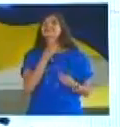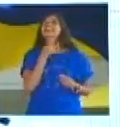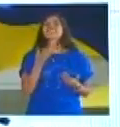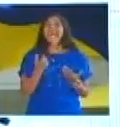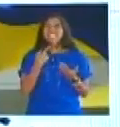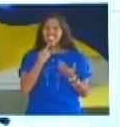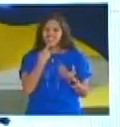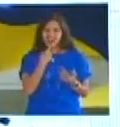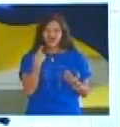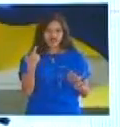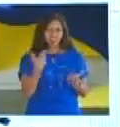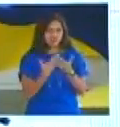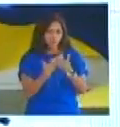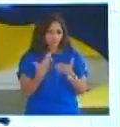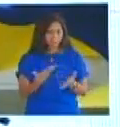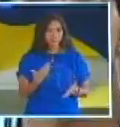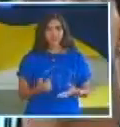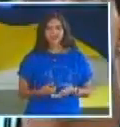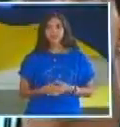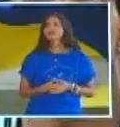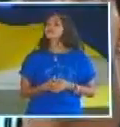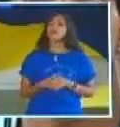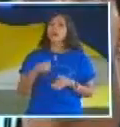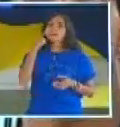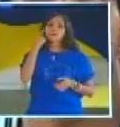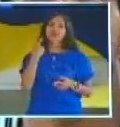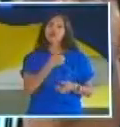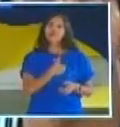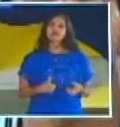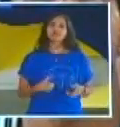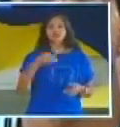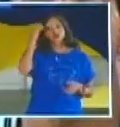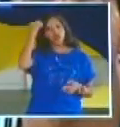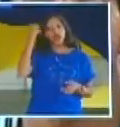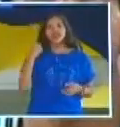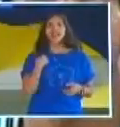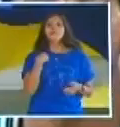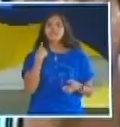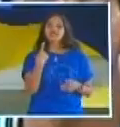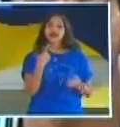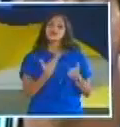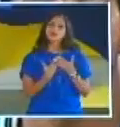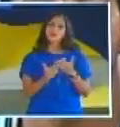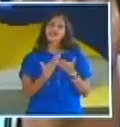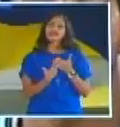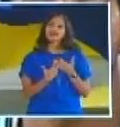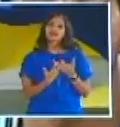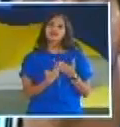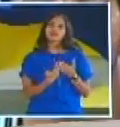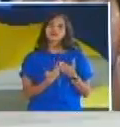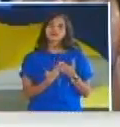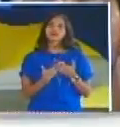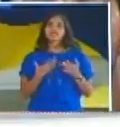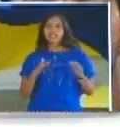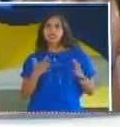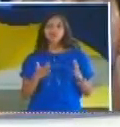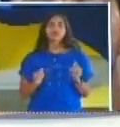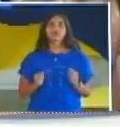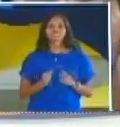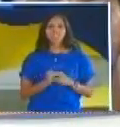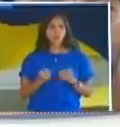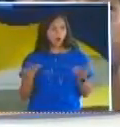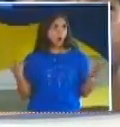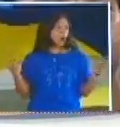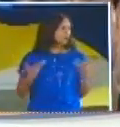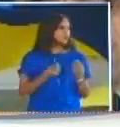¿Cuáles son las propuestas principales? Bueno, mire, presidente, yo creo que la principal propuesta, que más o menos tenemos un